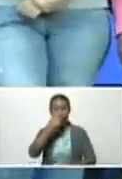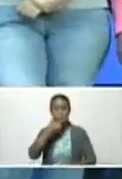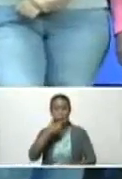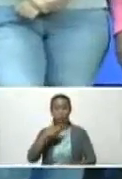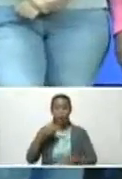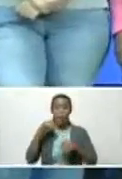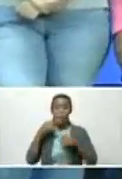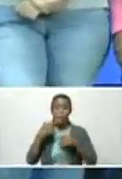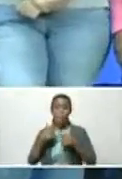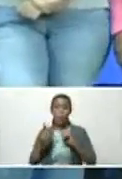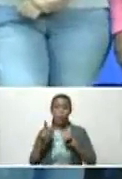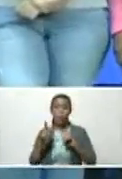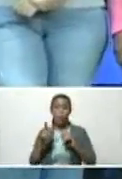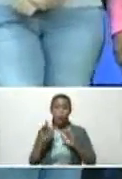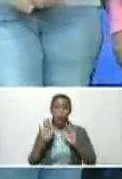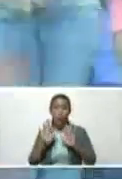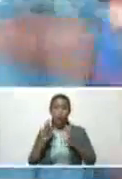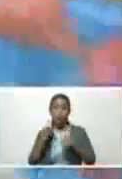Mientras tanto los tengo negros.